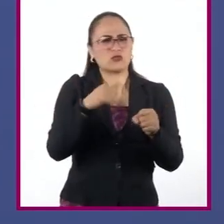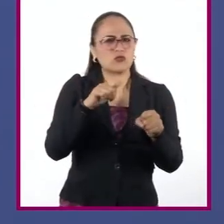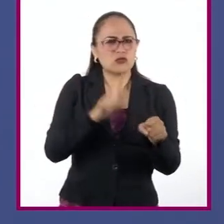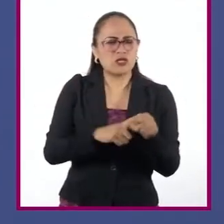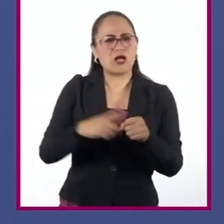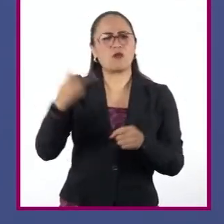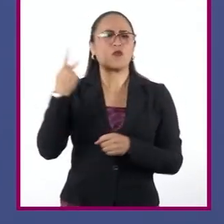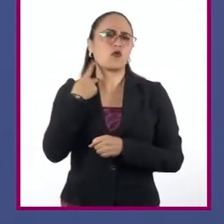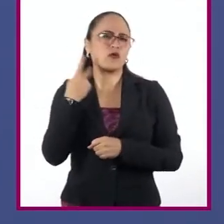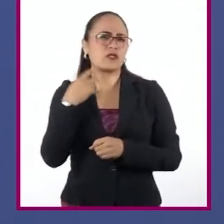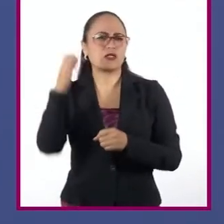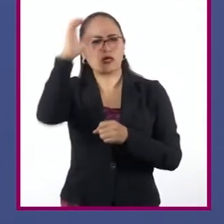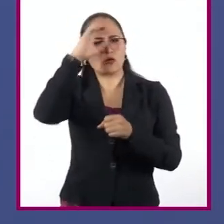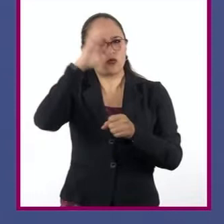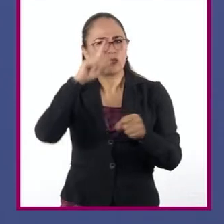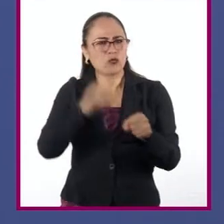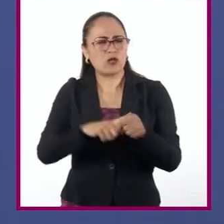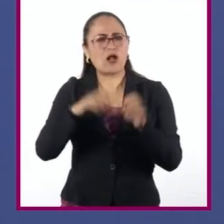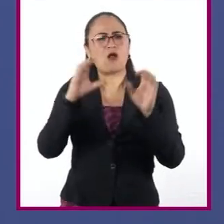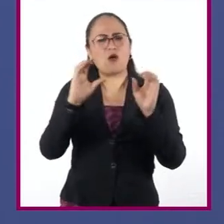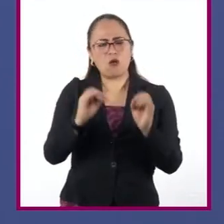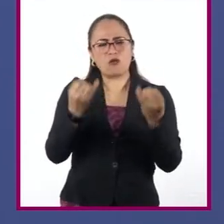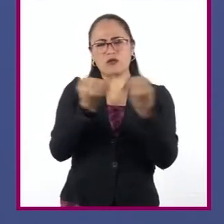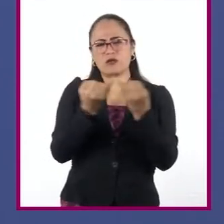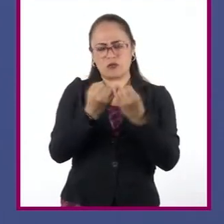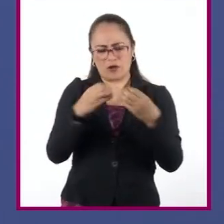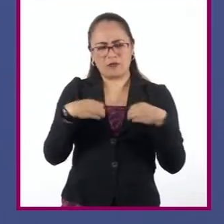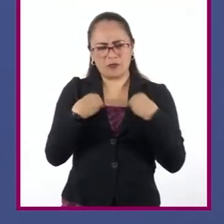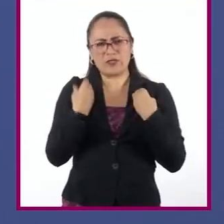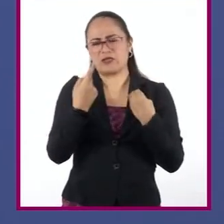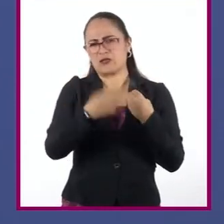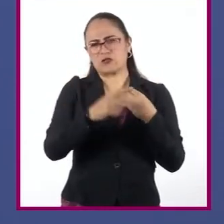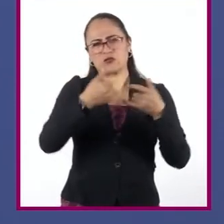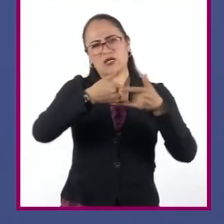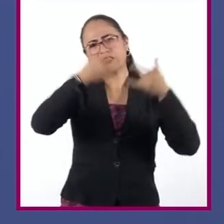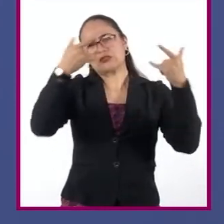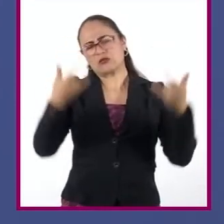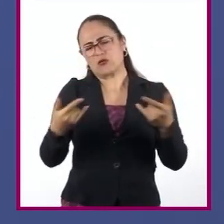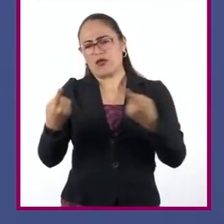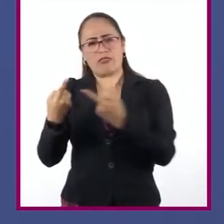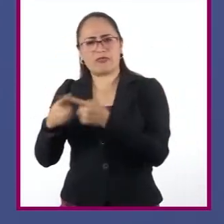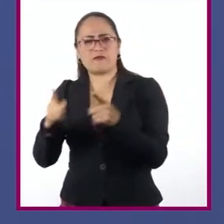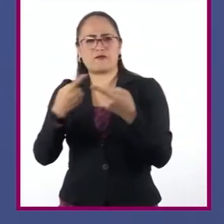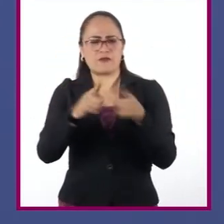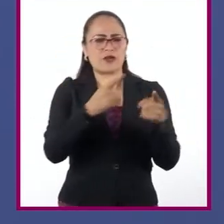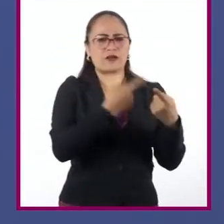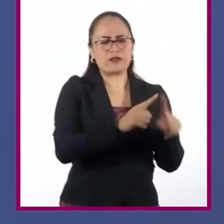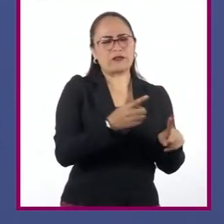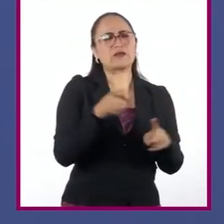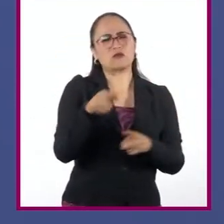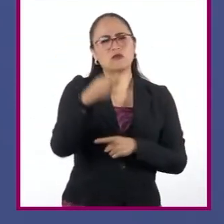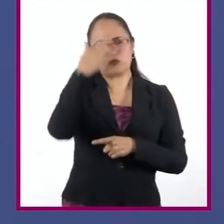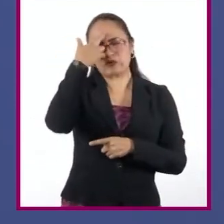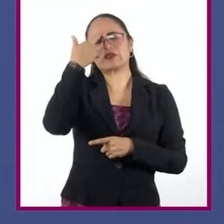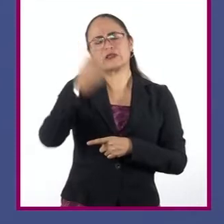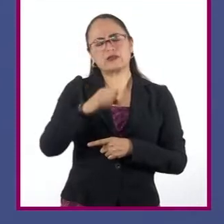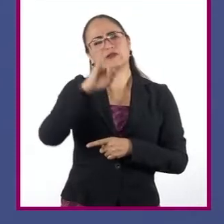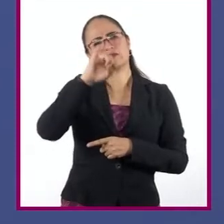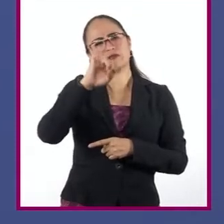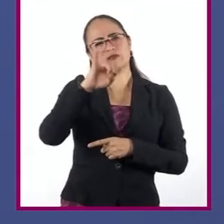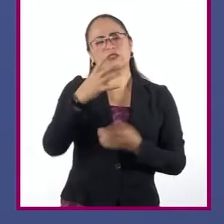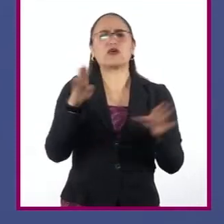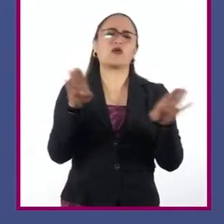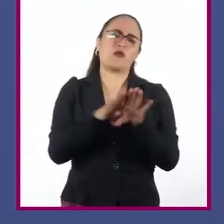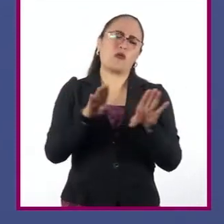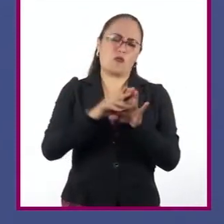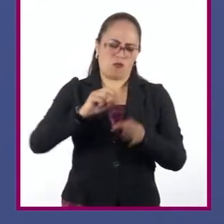políticas, culturales o de la propia historia de vida son distintas. Tienes razón al preguntarte por el ejercicio de